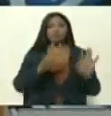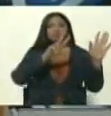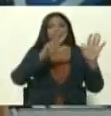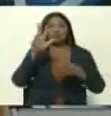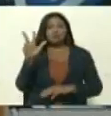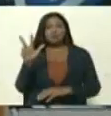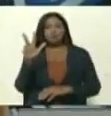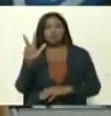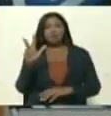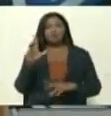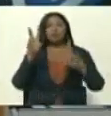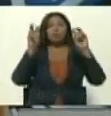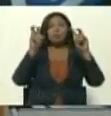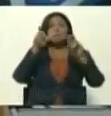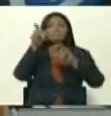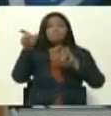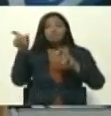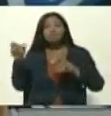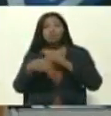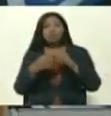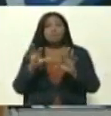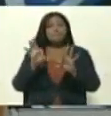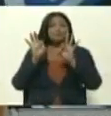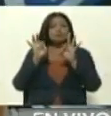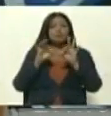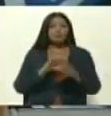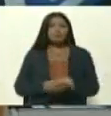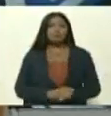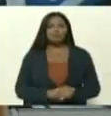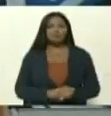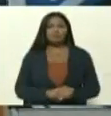83 nuevos especialistas.